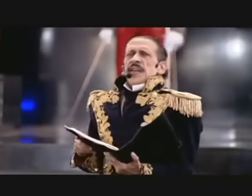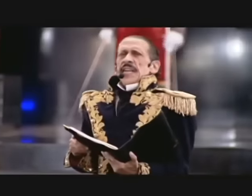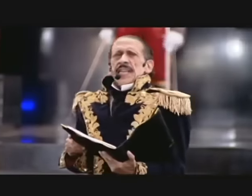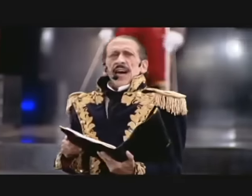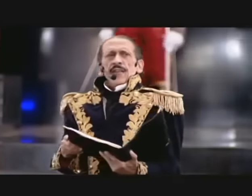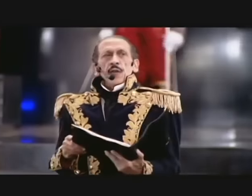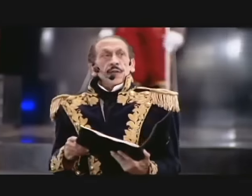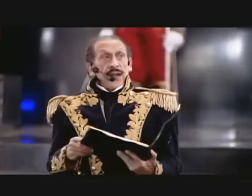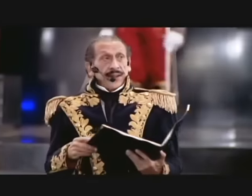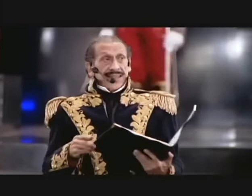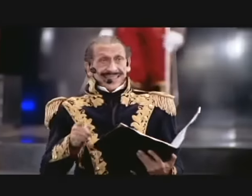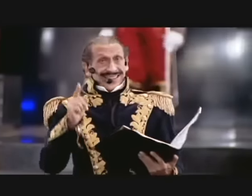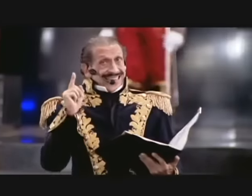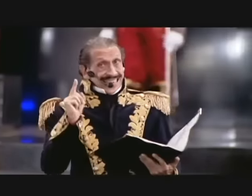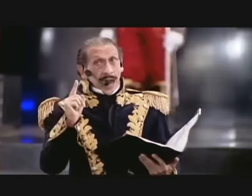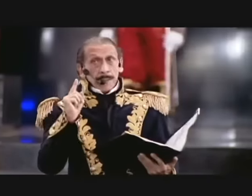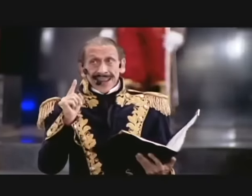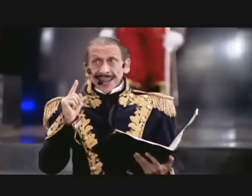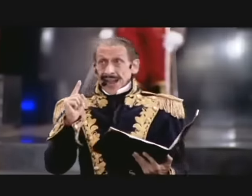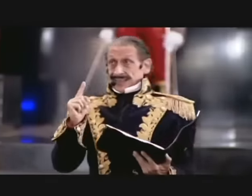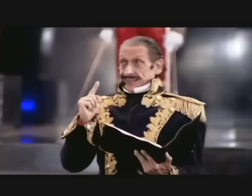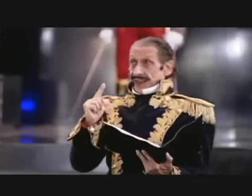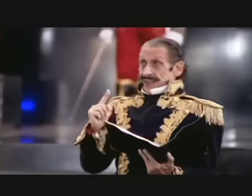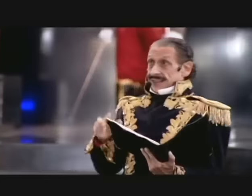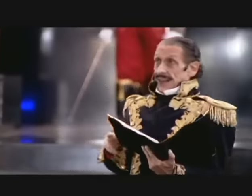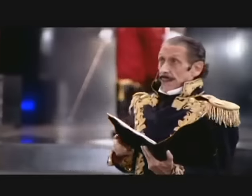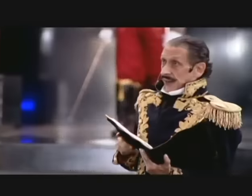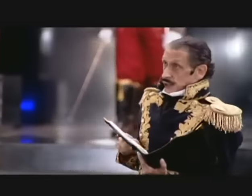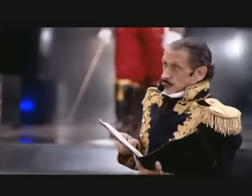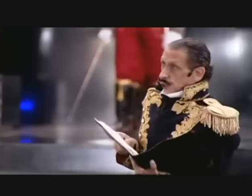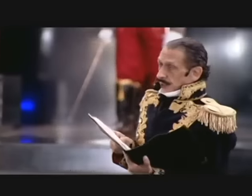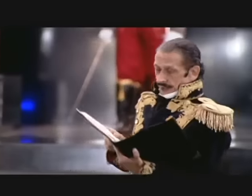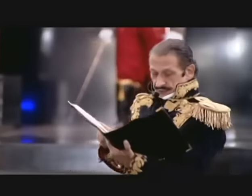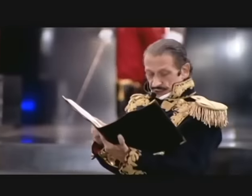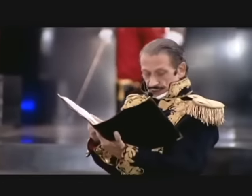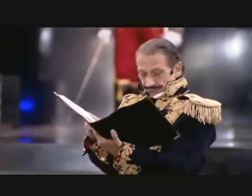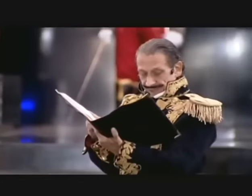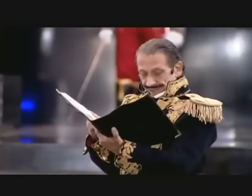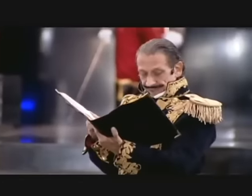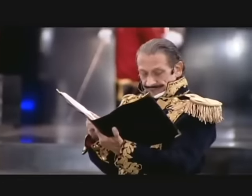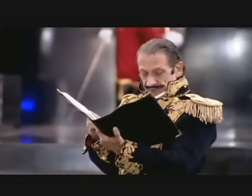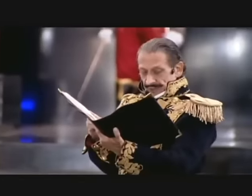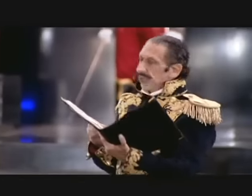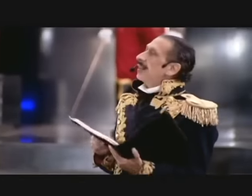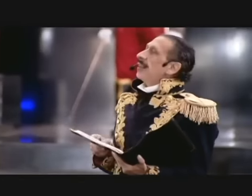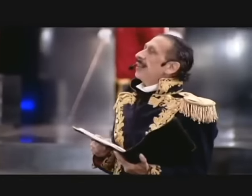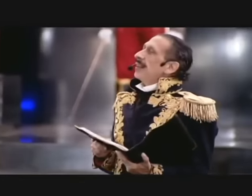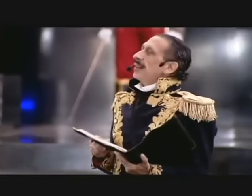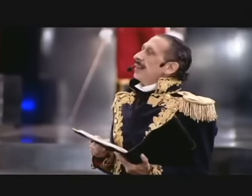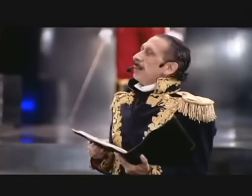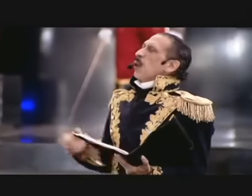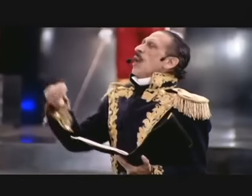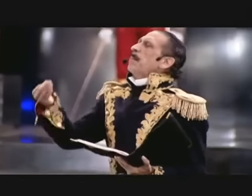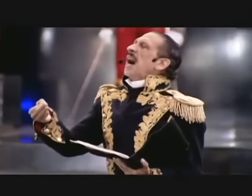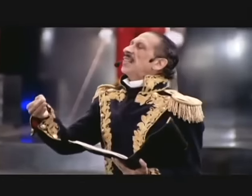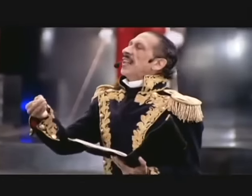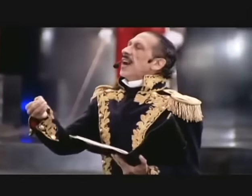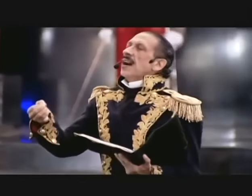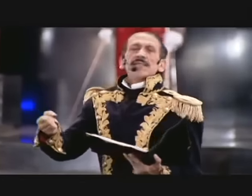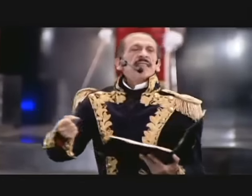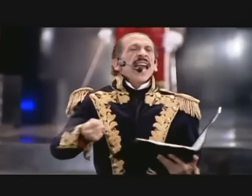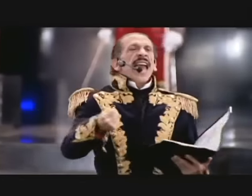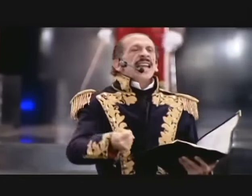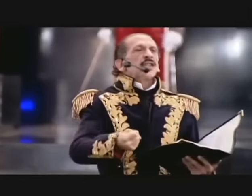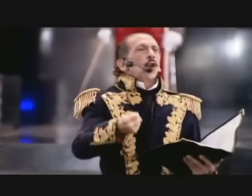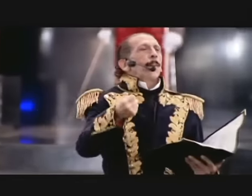hicieron infinidad de ofertas y amenazas para su liberación. Pero la